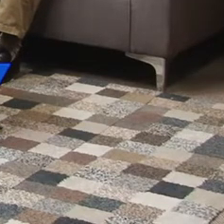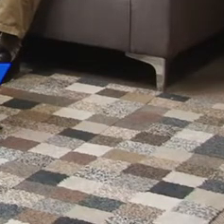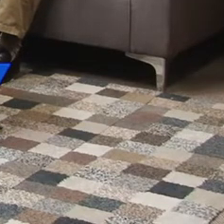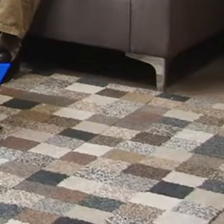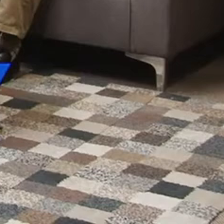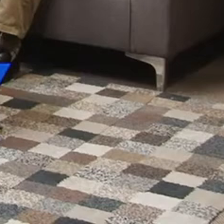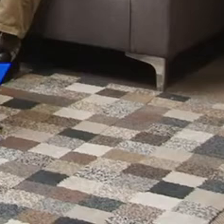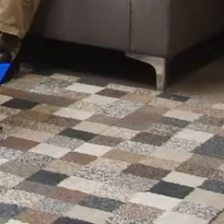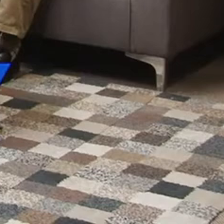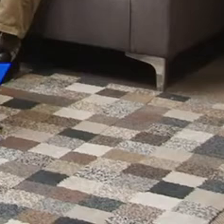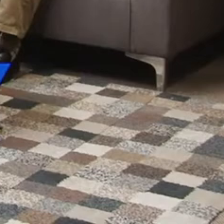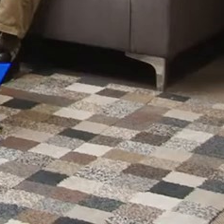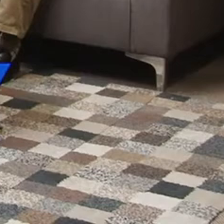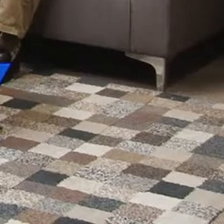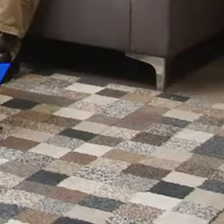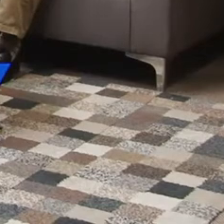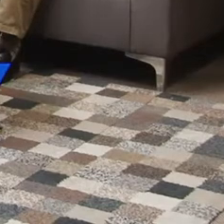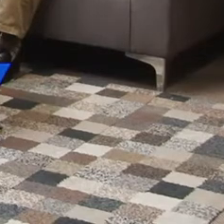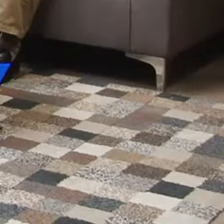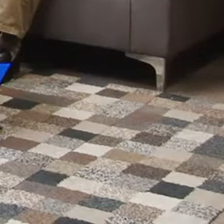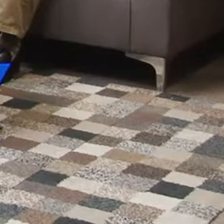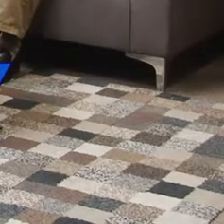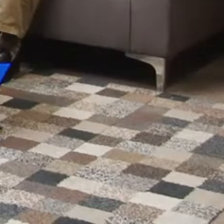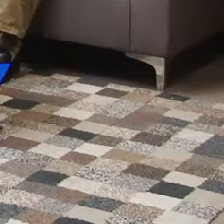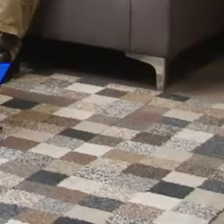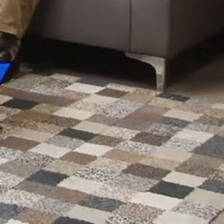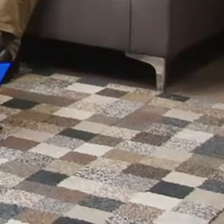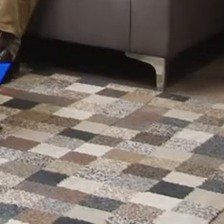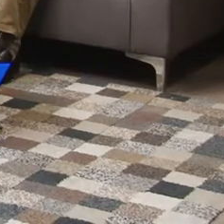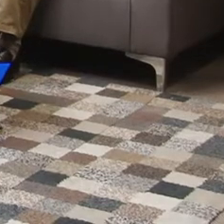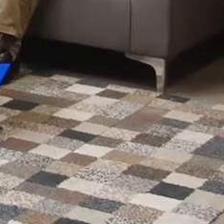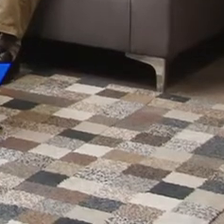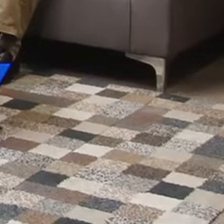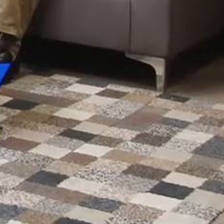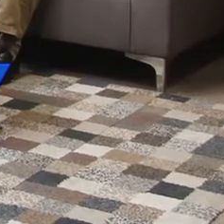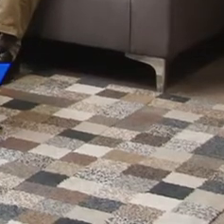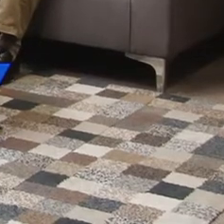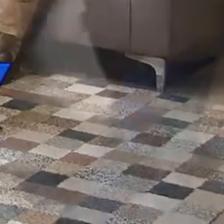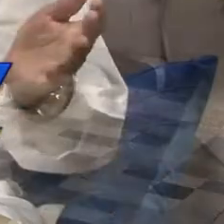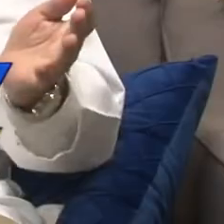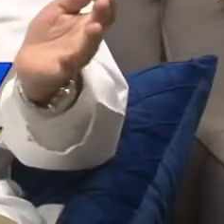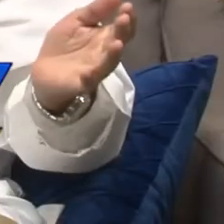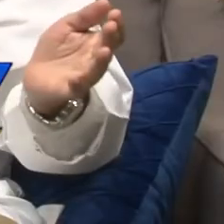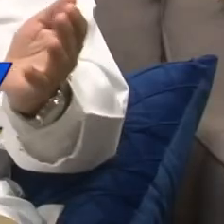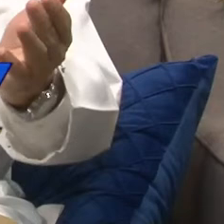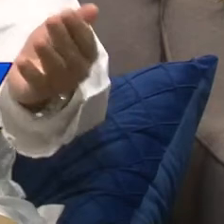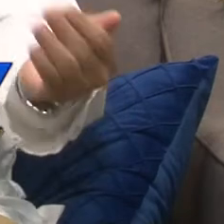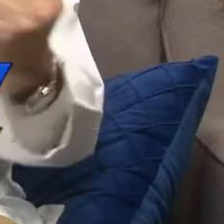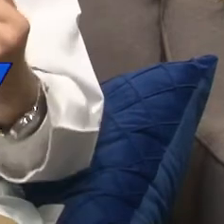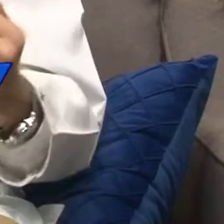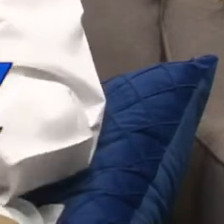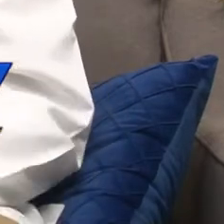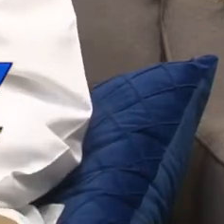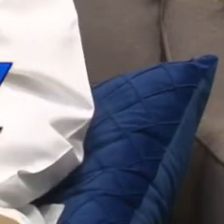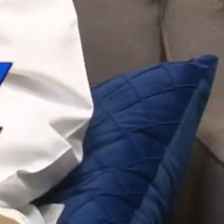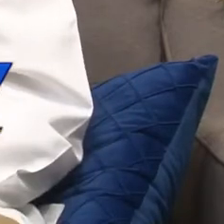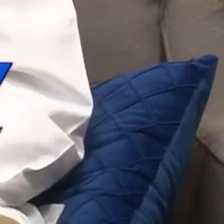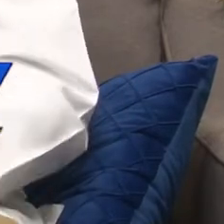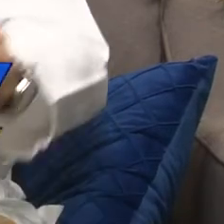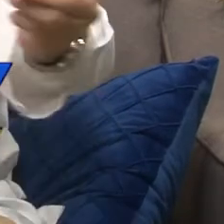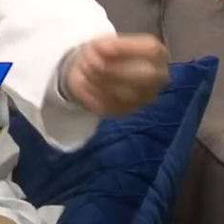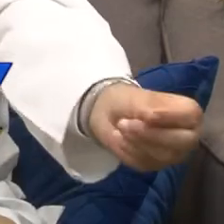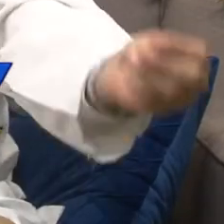se fueron a trabajar yendo por punto ciego y tienen que regresar porque ya les negaron el trabajo, regresan a su